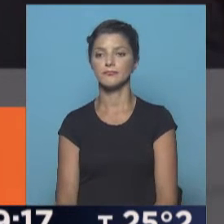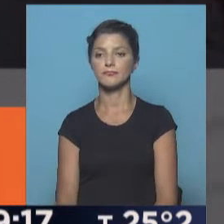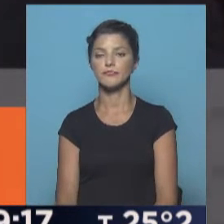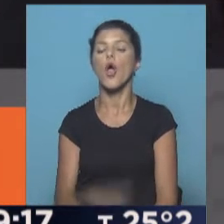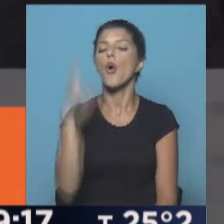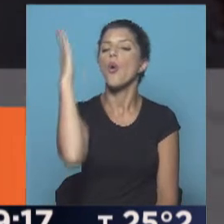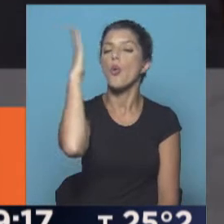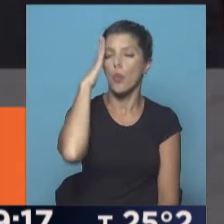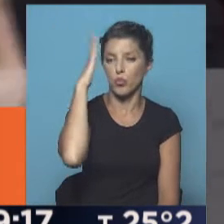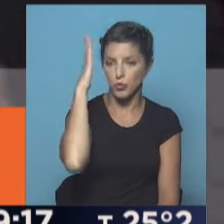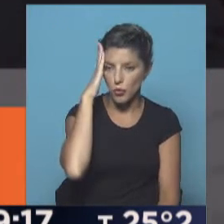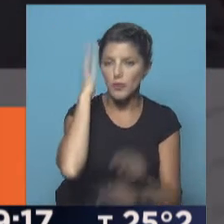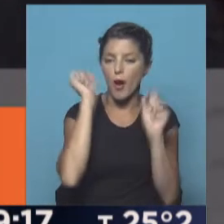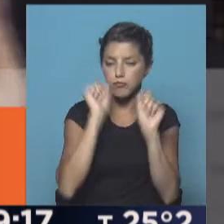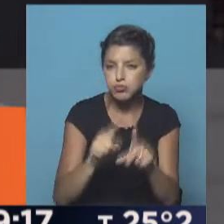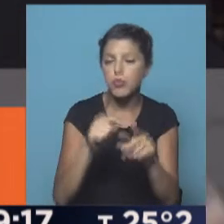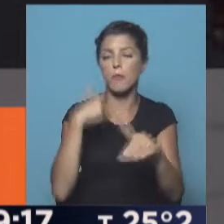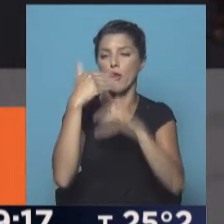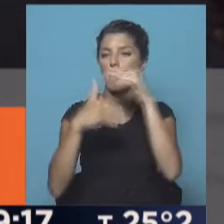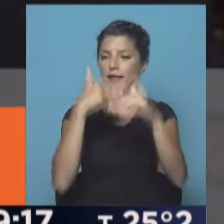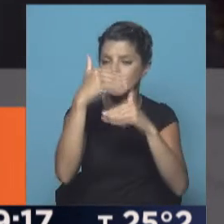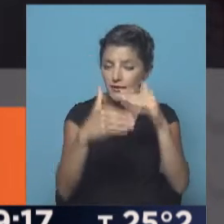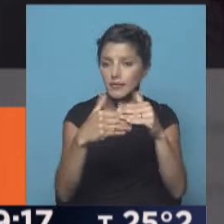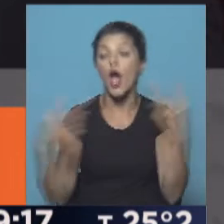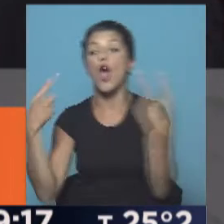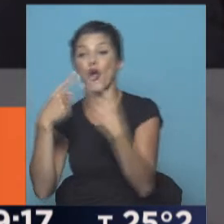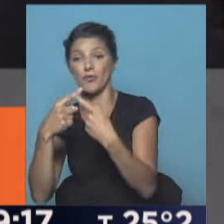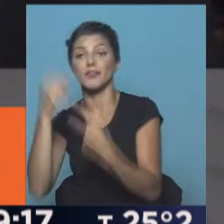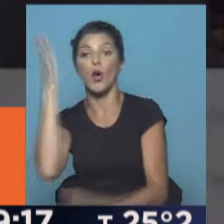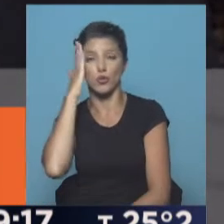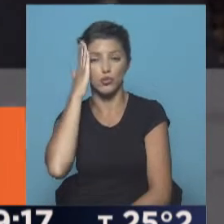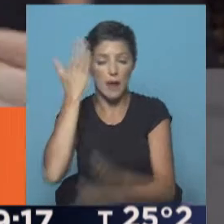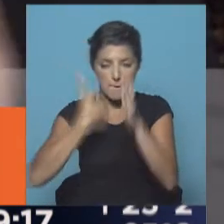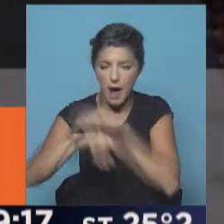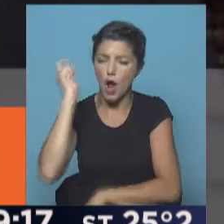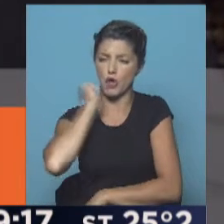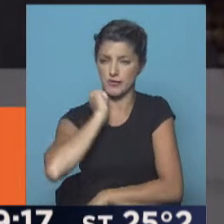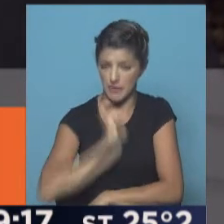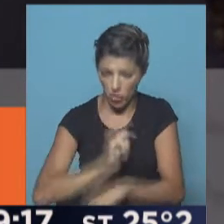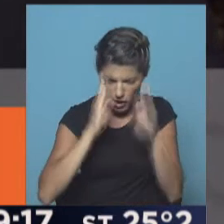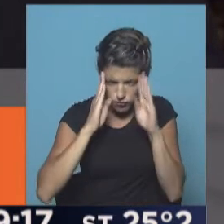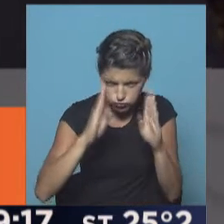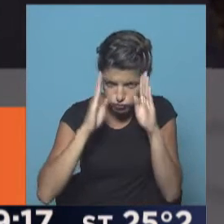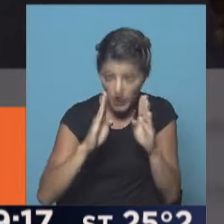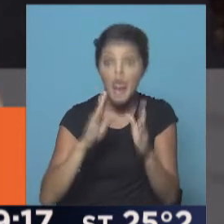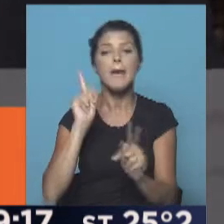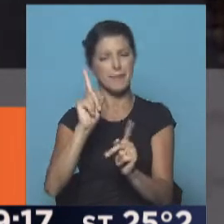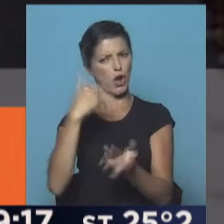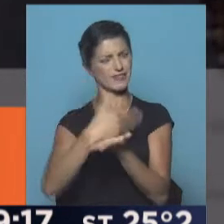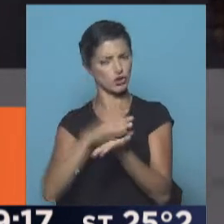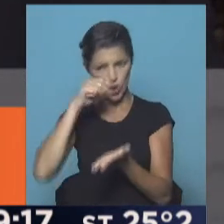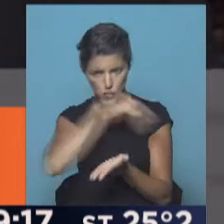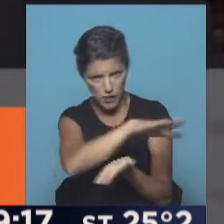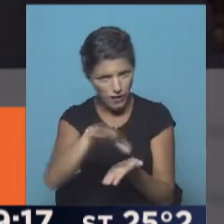urbana, más liberal, progresista, versus una cultura más conservadora, no solamente de los sectores rurales, porque se ha